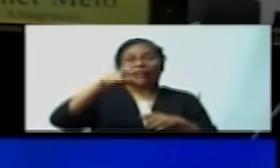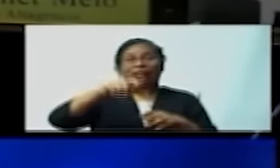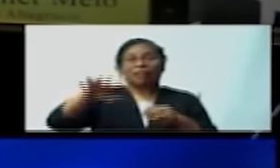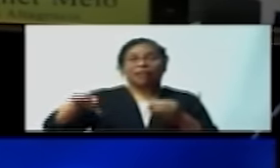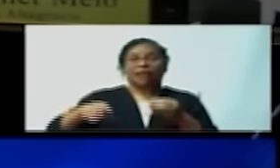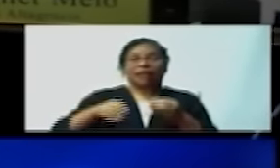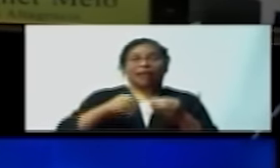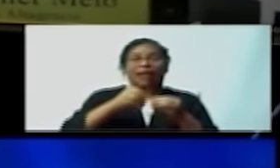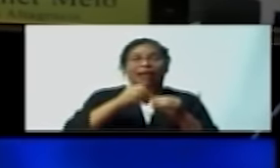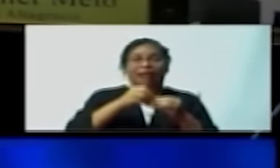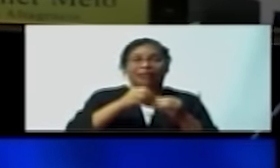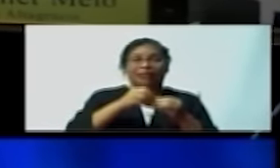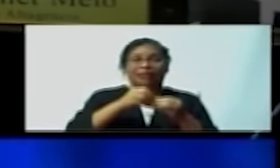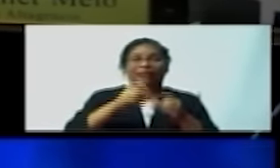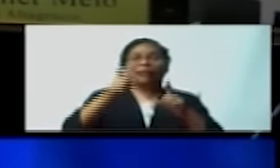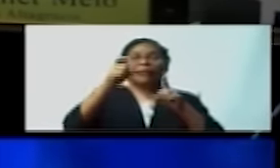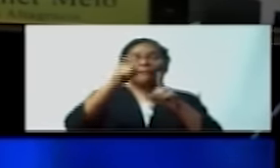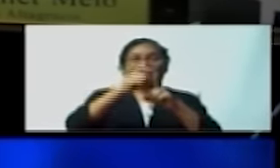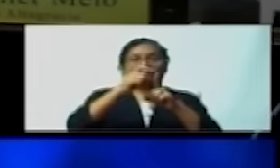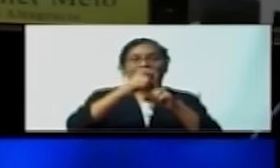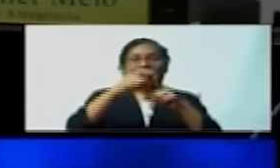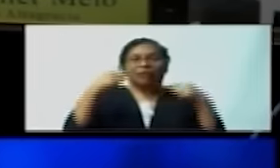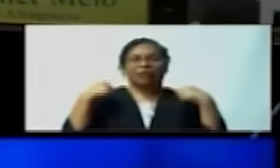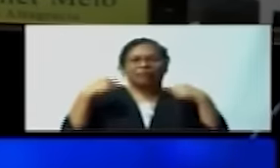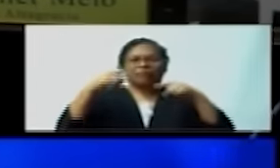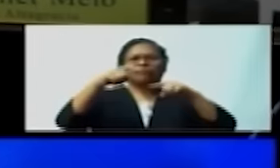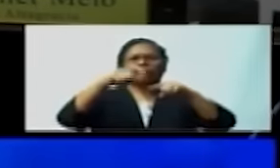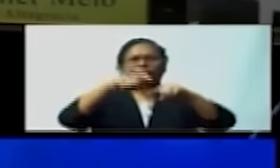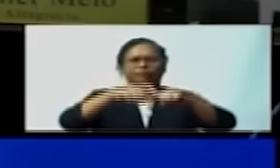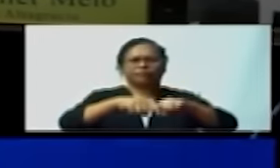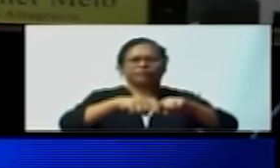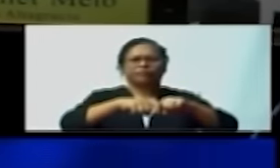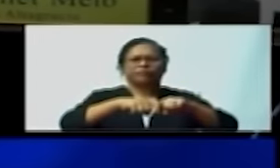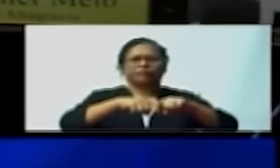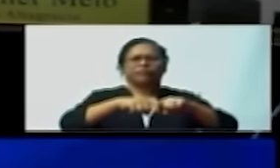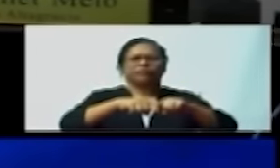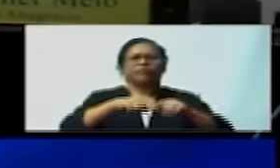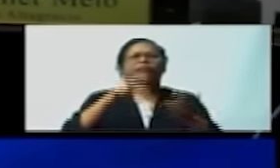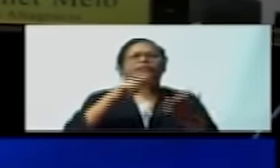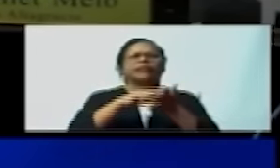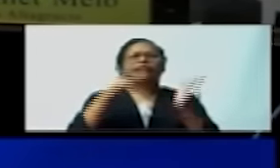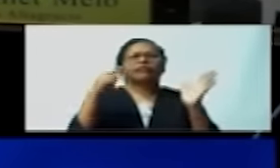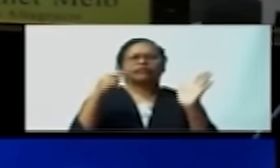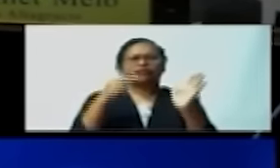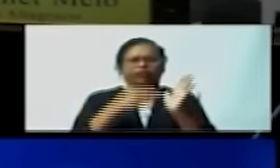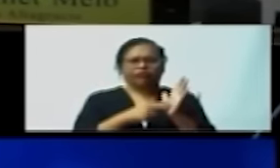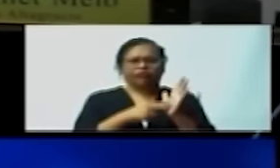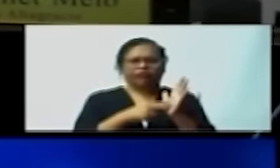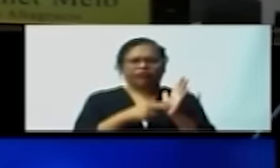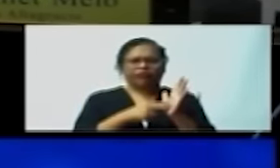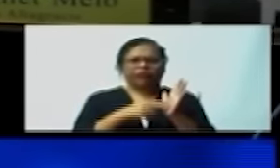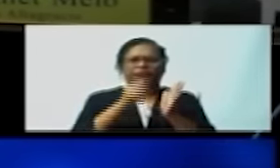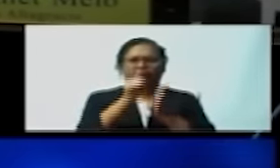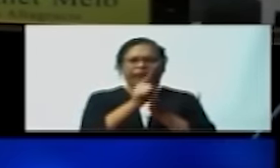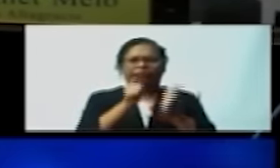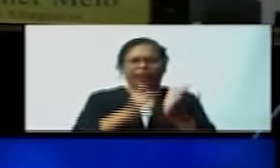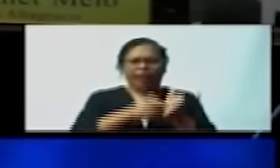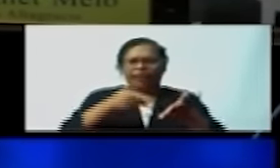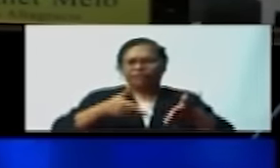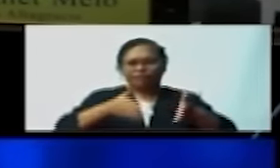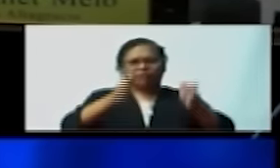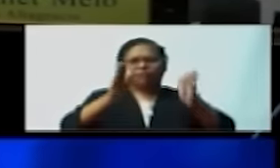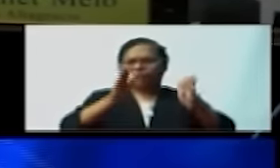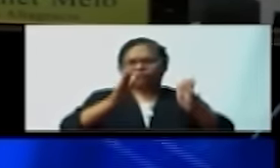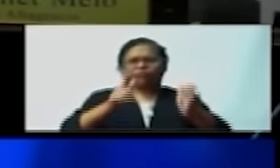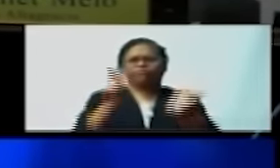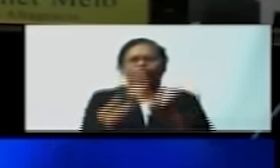decir, la expresión presumiblemente ilícita, porque se supone que ningún organismo de inteligencia debería contar con autorización legal